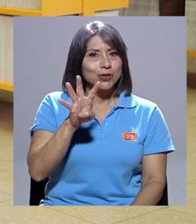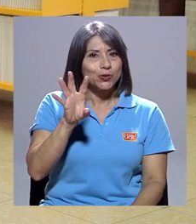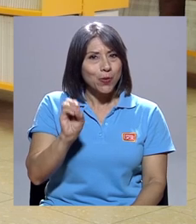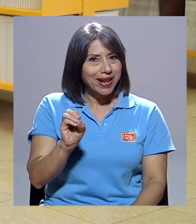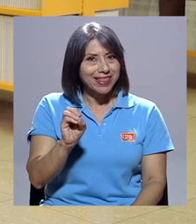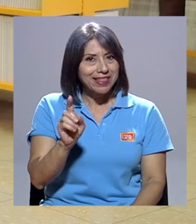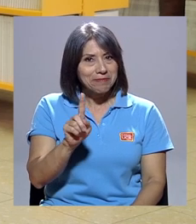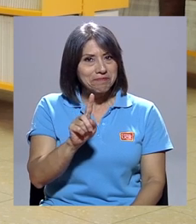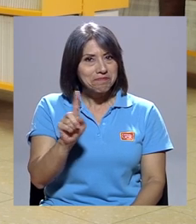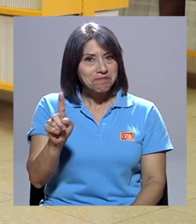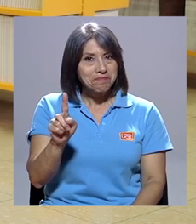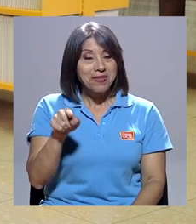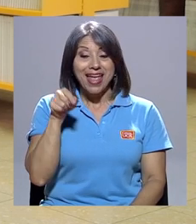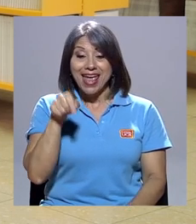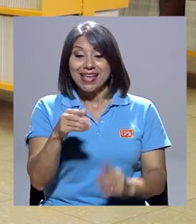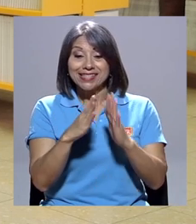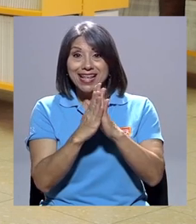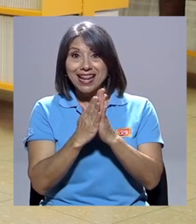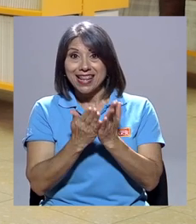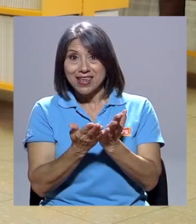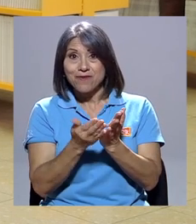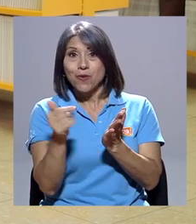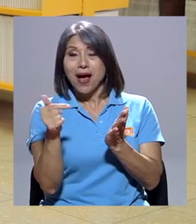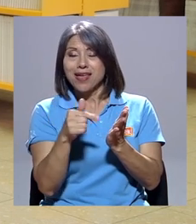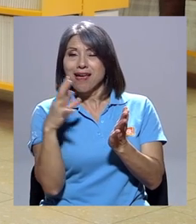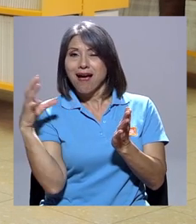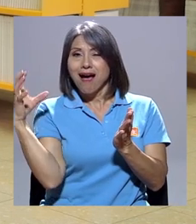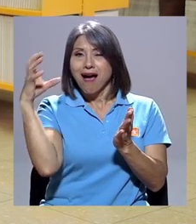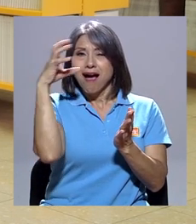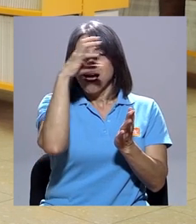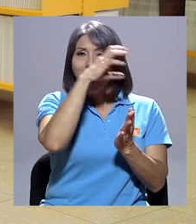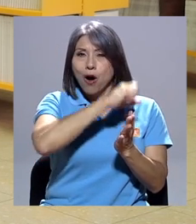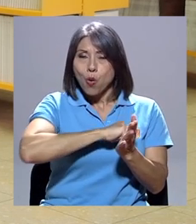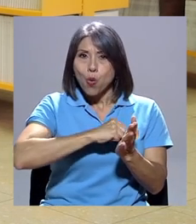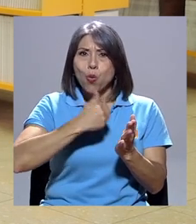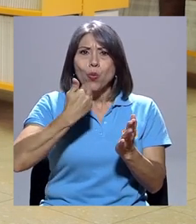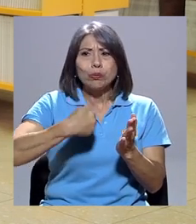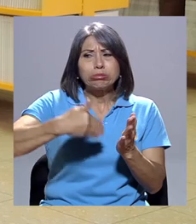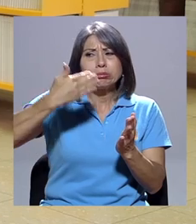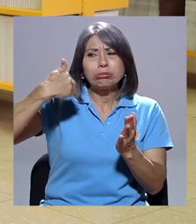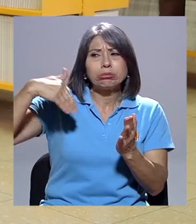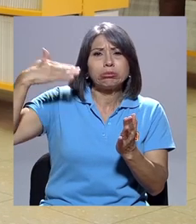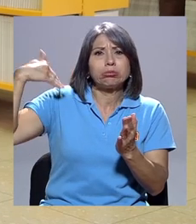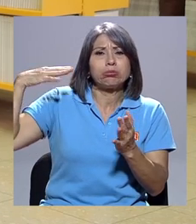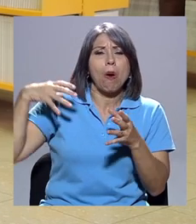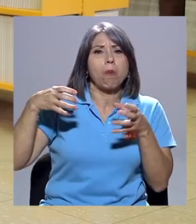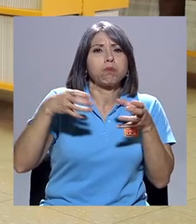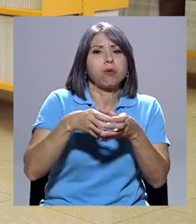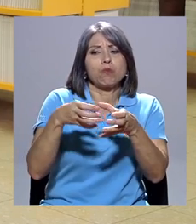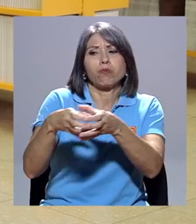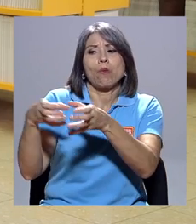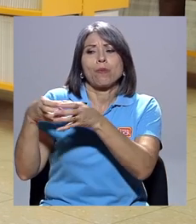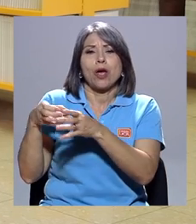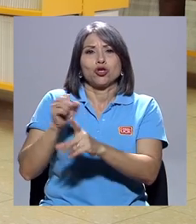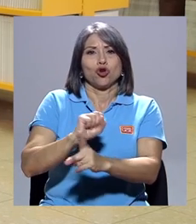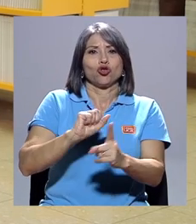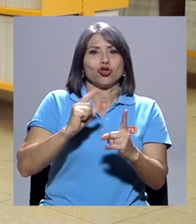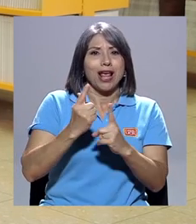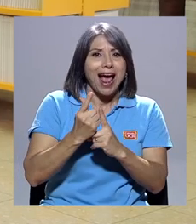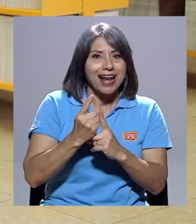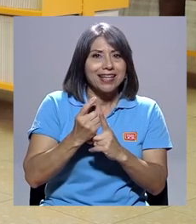que este libro descubre la red de actores sociales, individuales